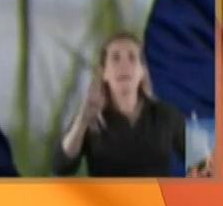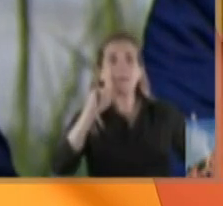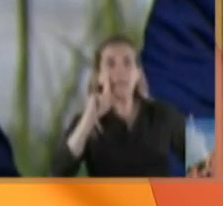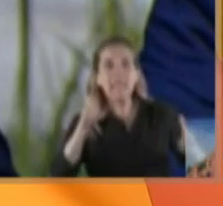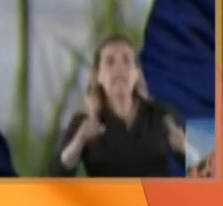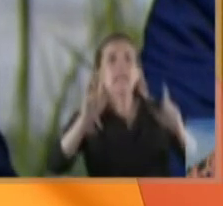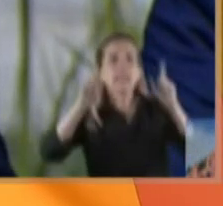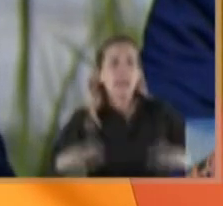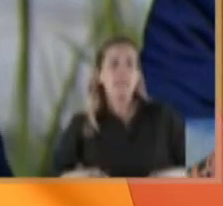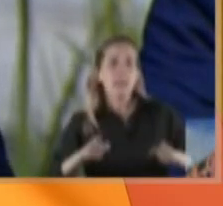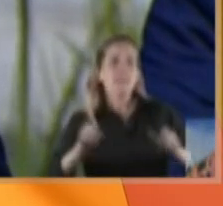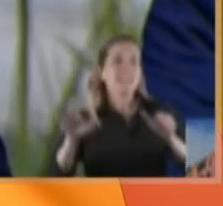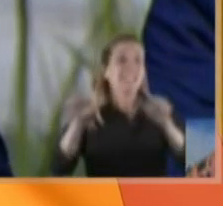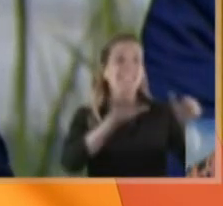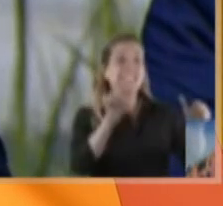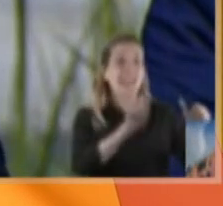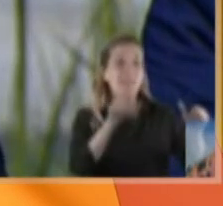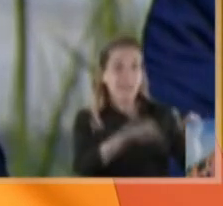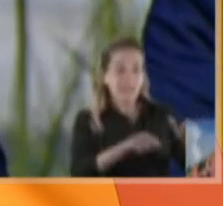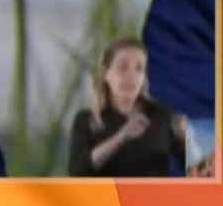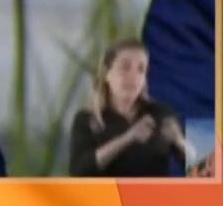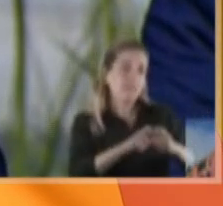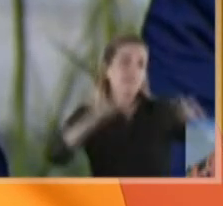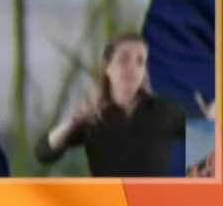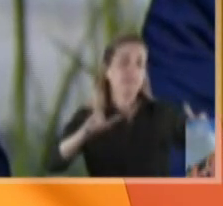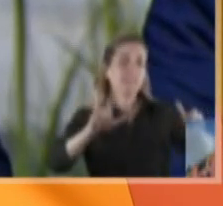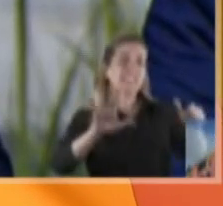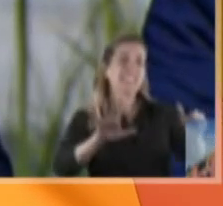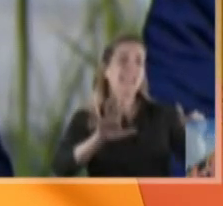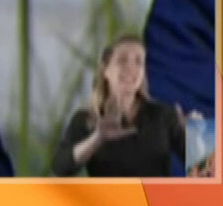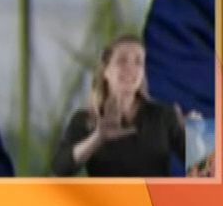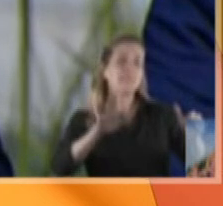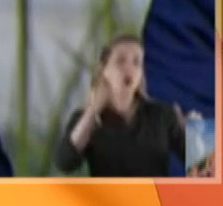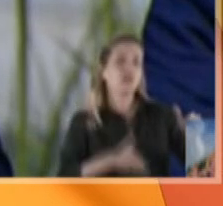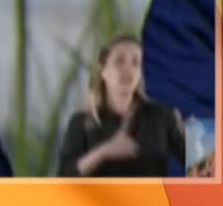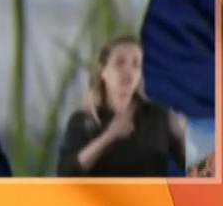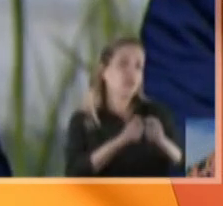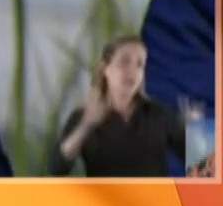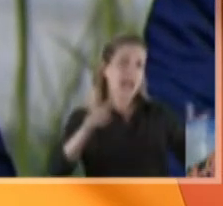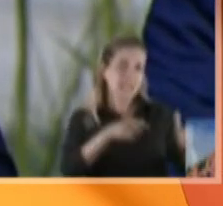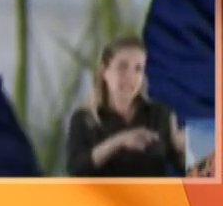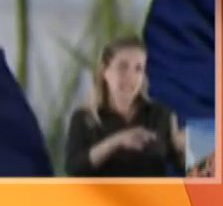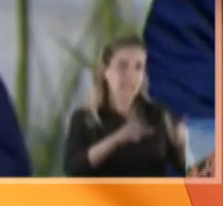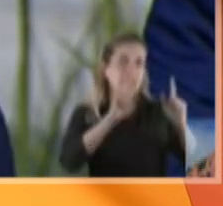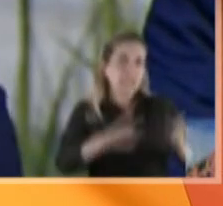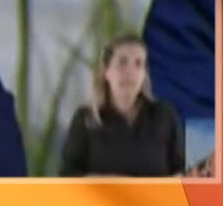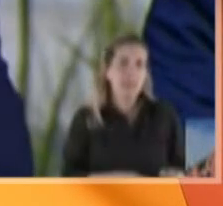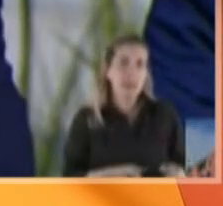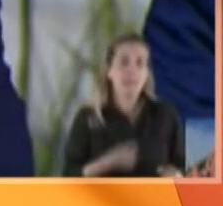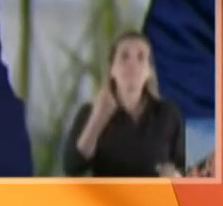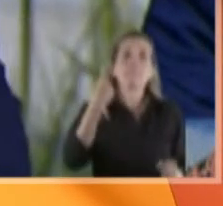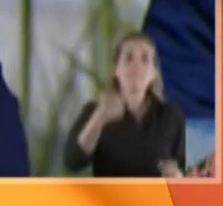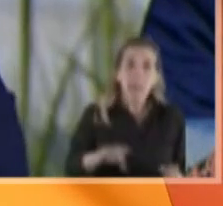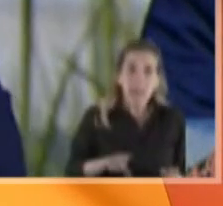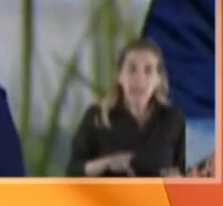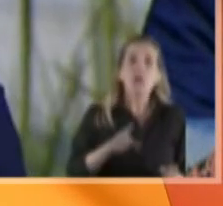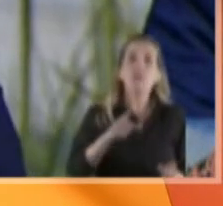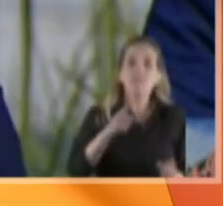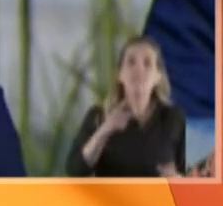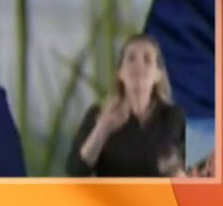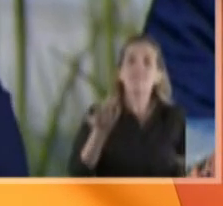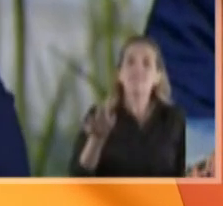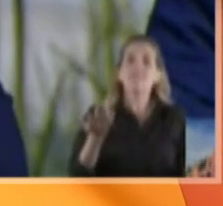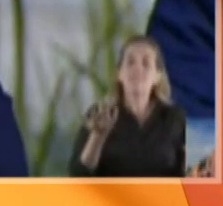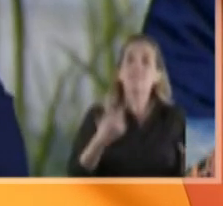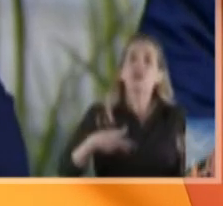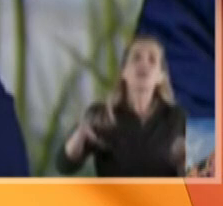no tengo ningún inconveniente pero finalmente las presiones del partido justicialista y sobre todo la presión que da la política y la repercusiones